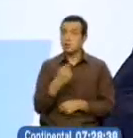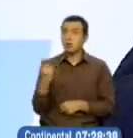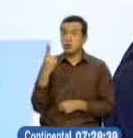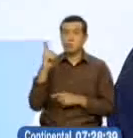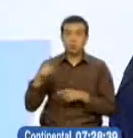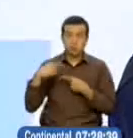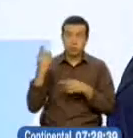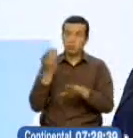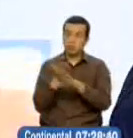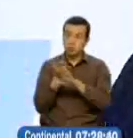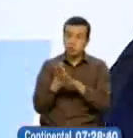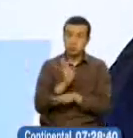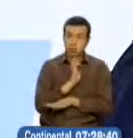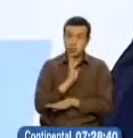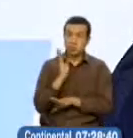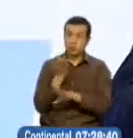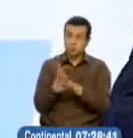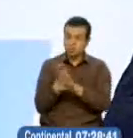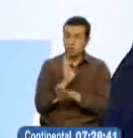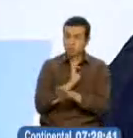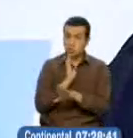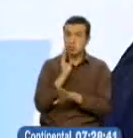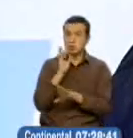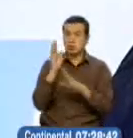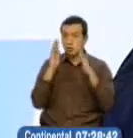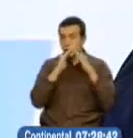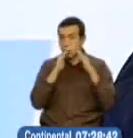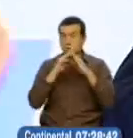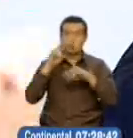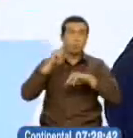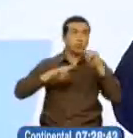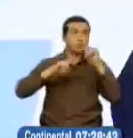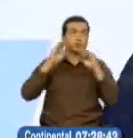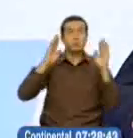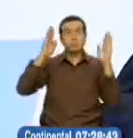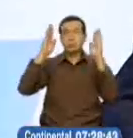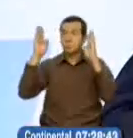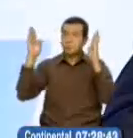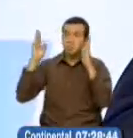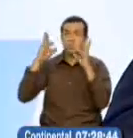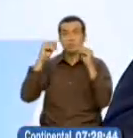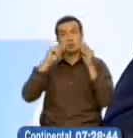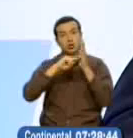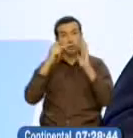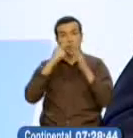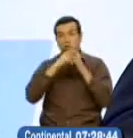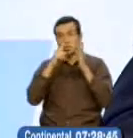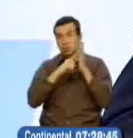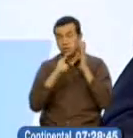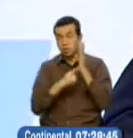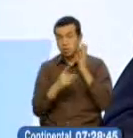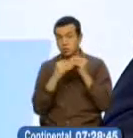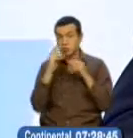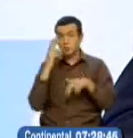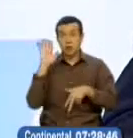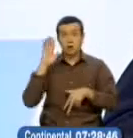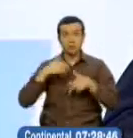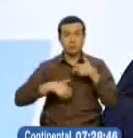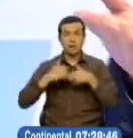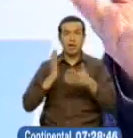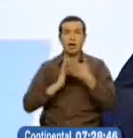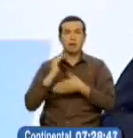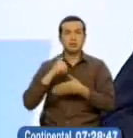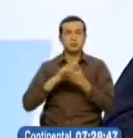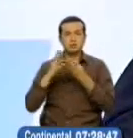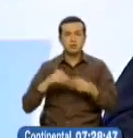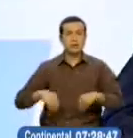días propuestas técnicas de casas, de edificaciones con varias tecnologías. La mayor dificultad está en el acceso al